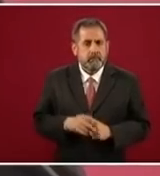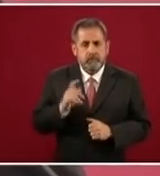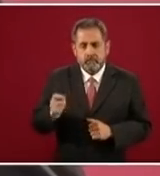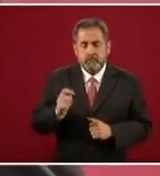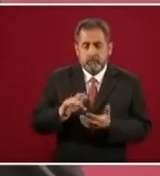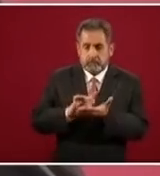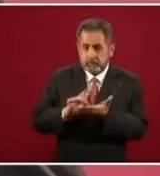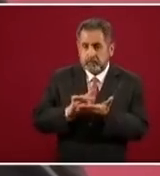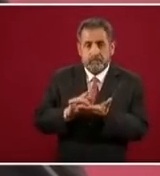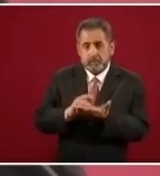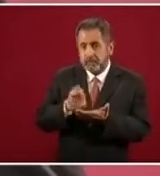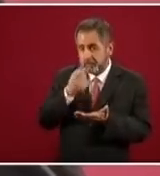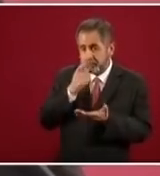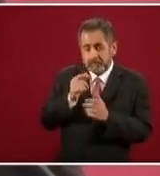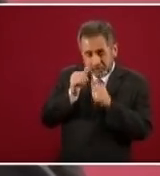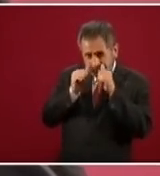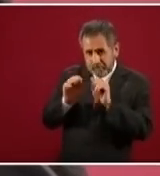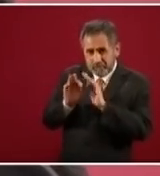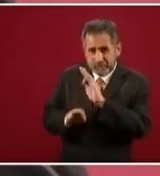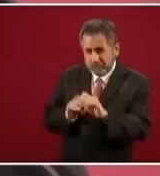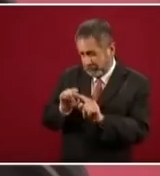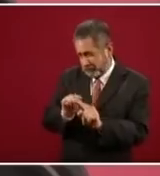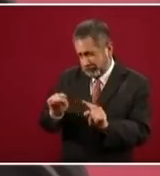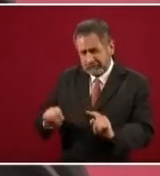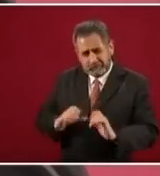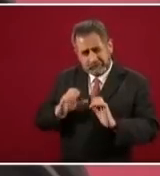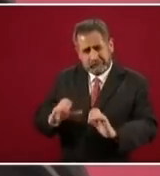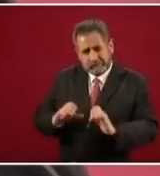los medicamentos, la atención médica.